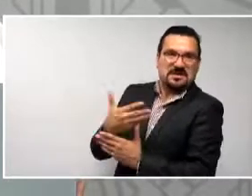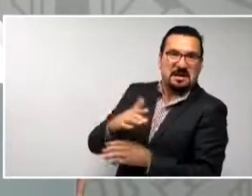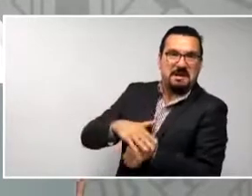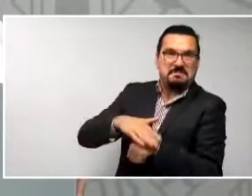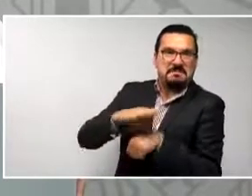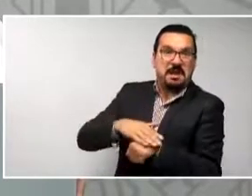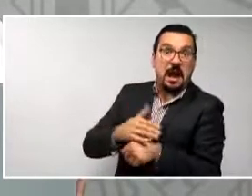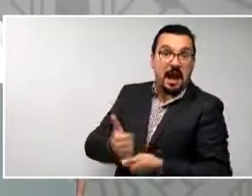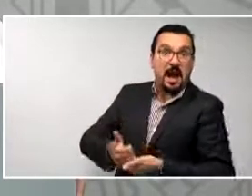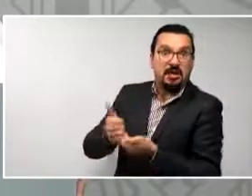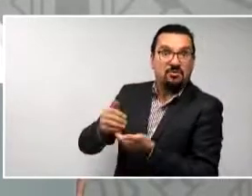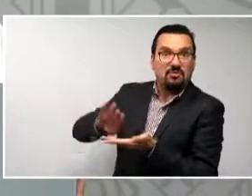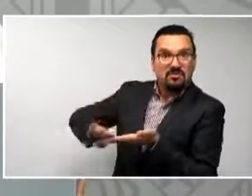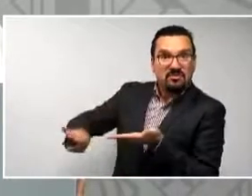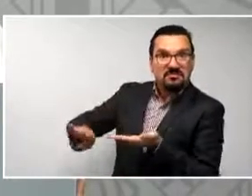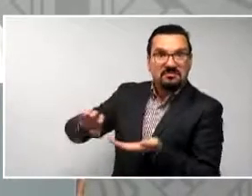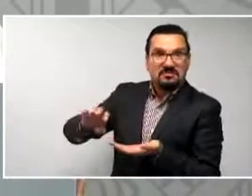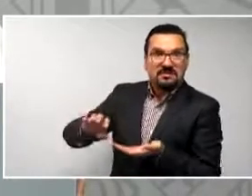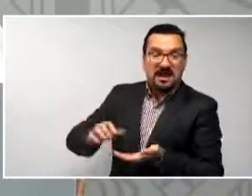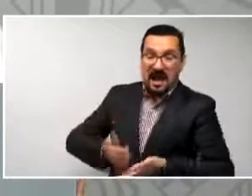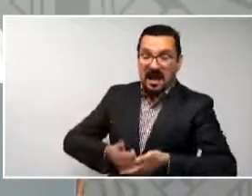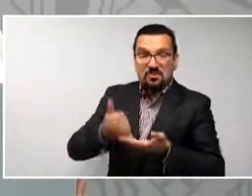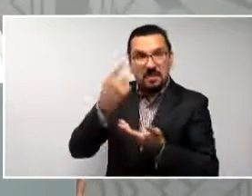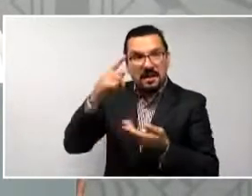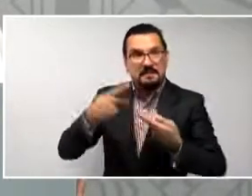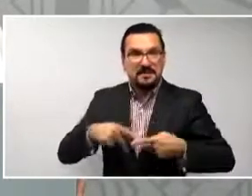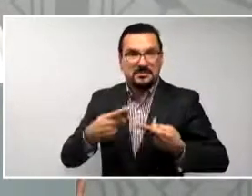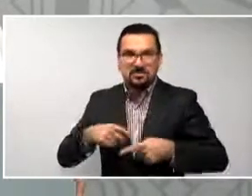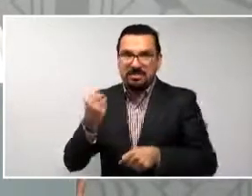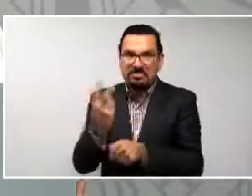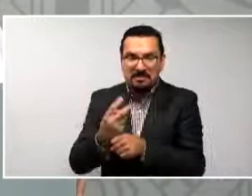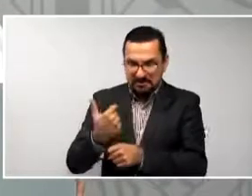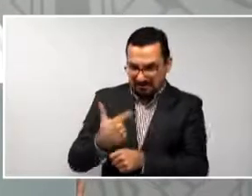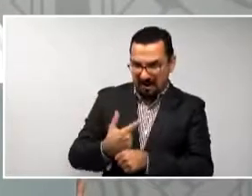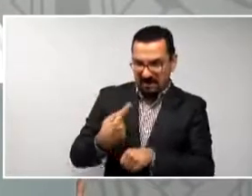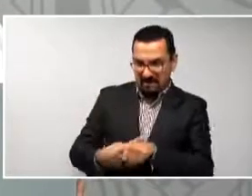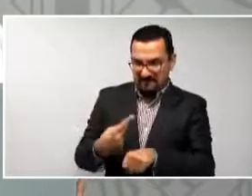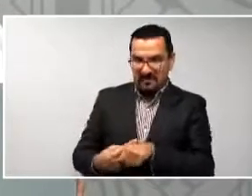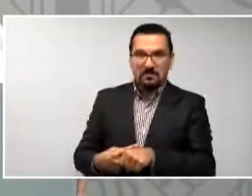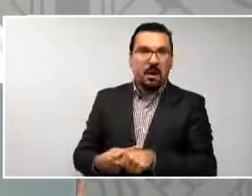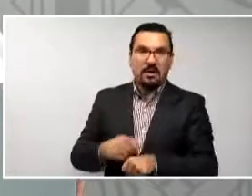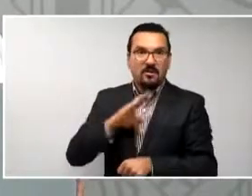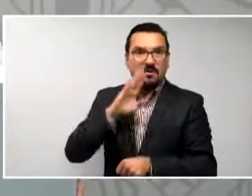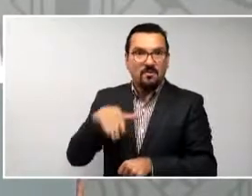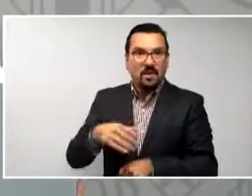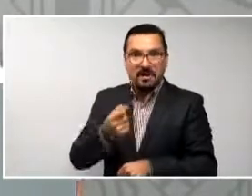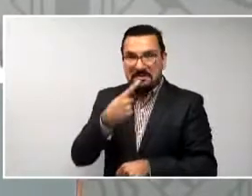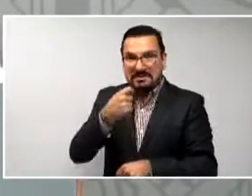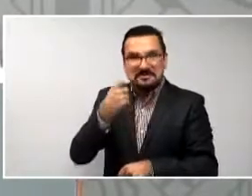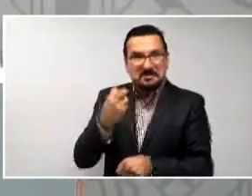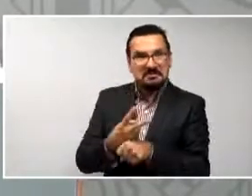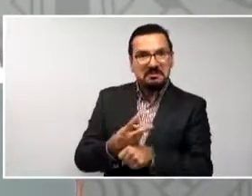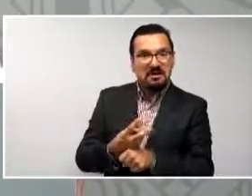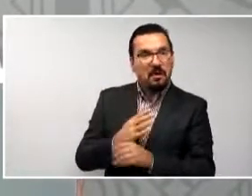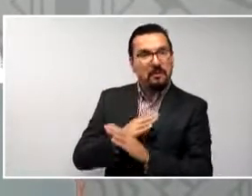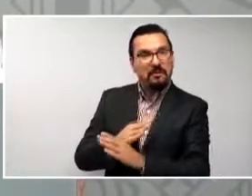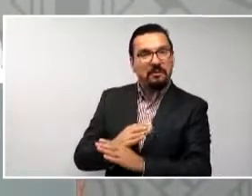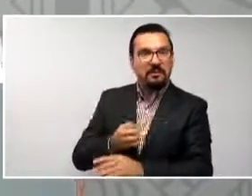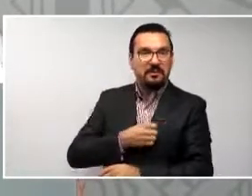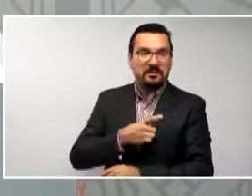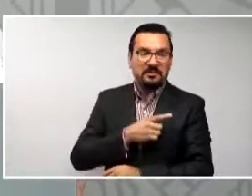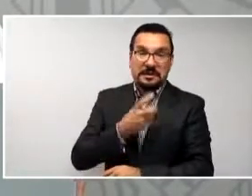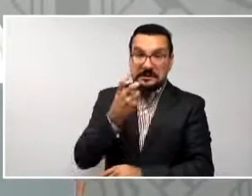en un enemigo mortal en los pacientes a los que detectamos a tiempo a la fecha